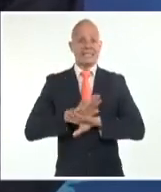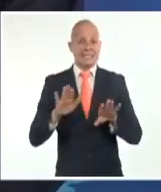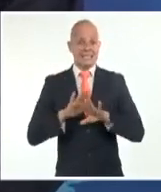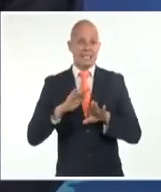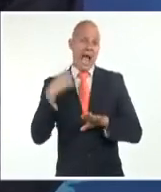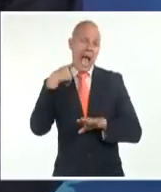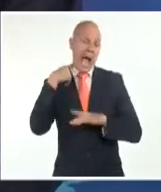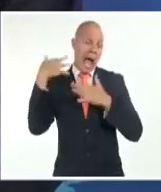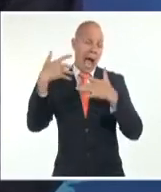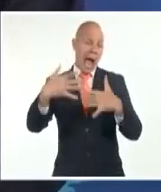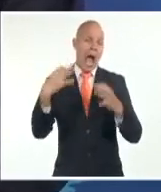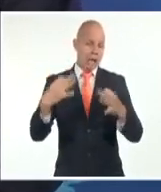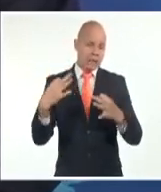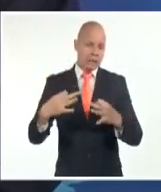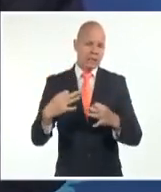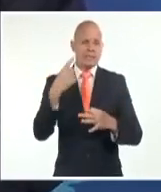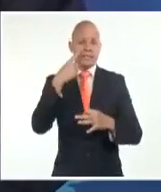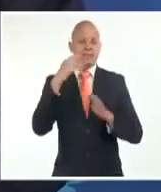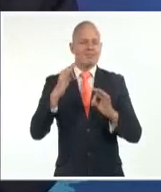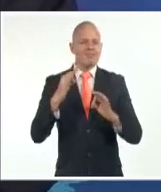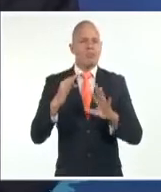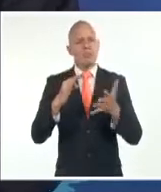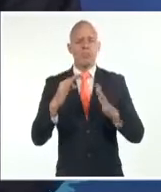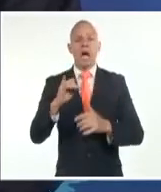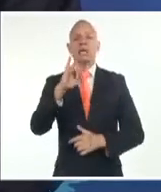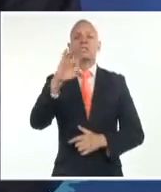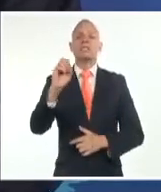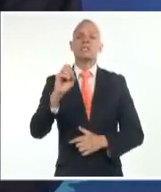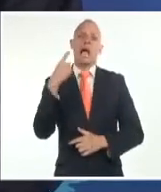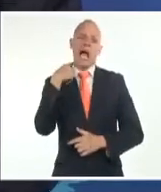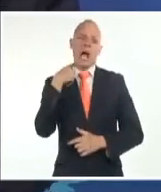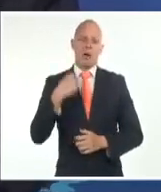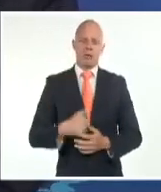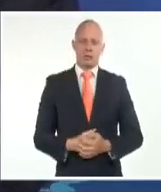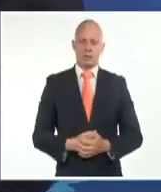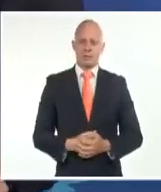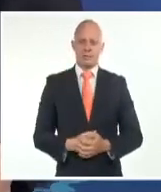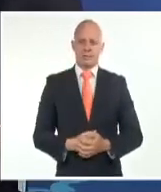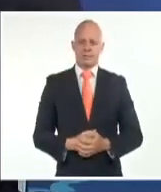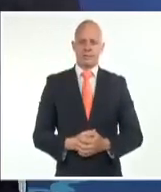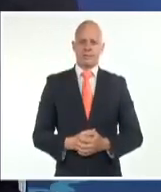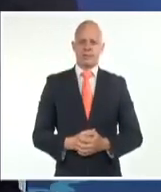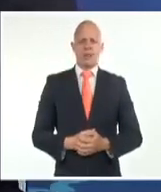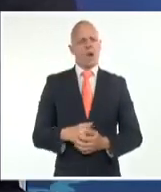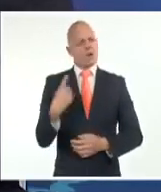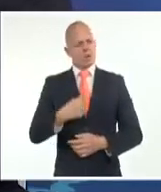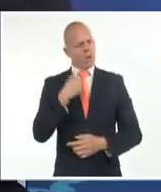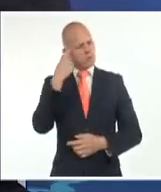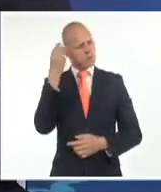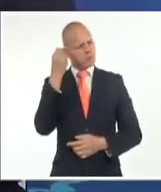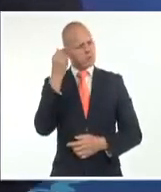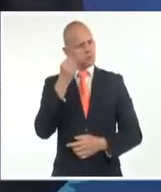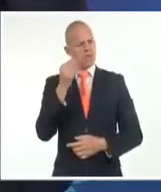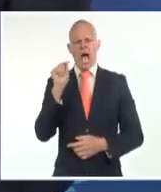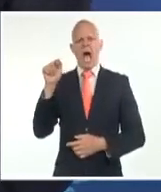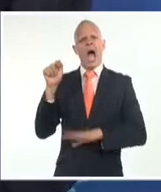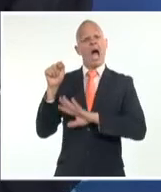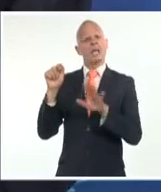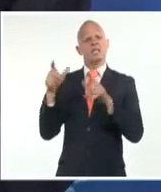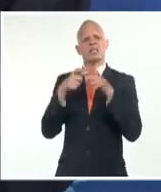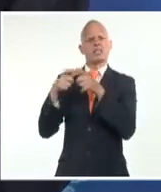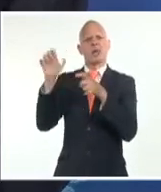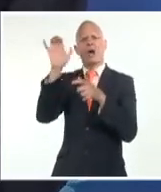Estados Unidos hacia nuestro país desde hace más de 60 años. Nos preguntamos si los promotores de esta farsa estarían